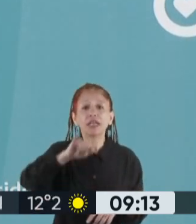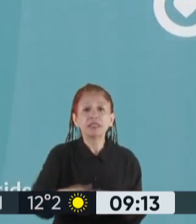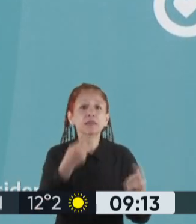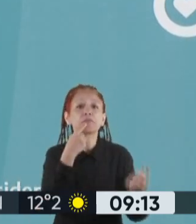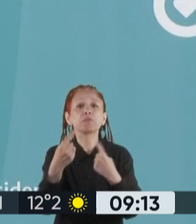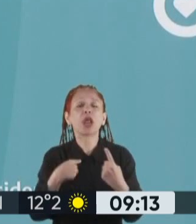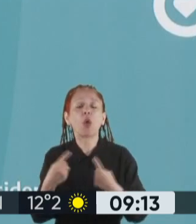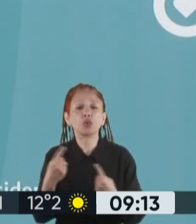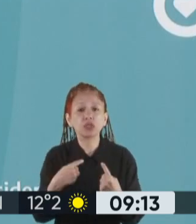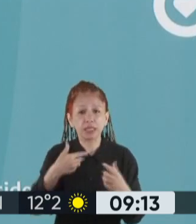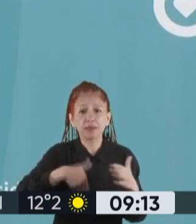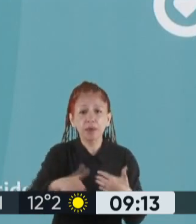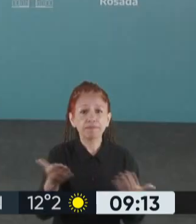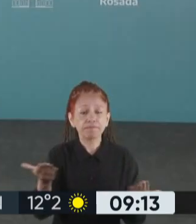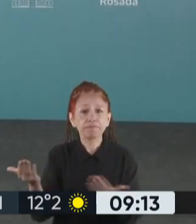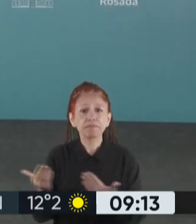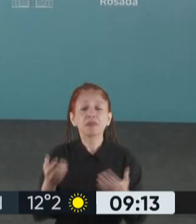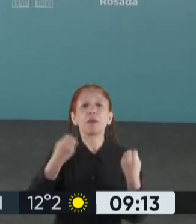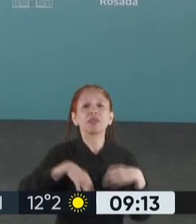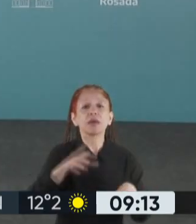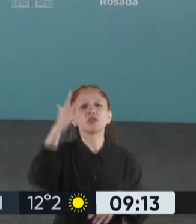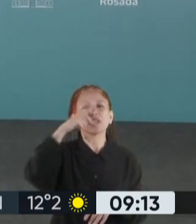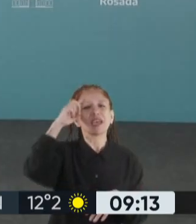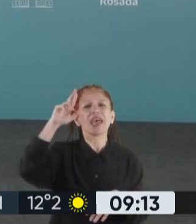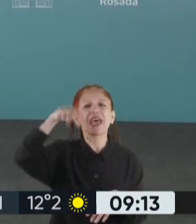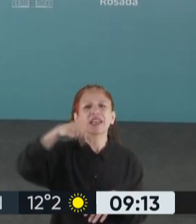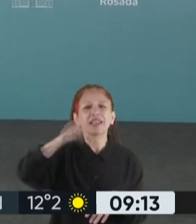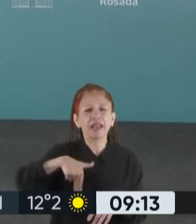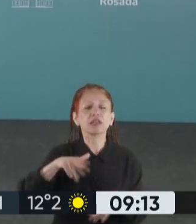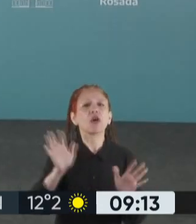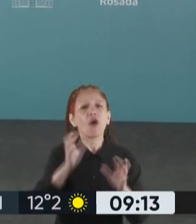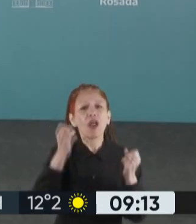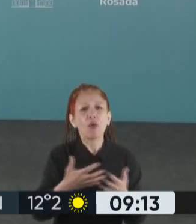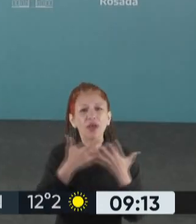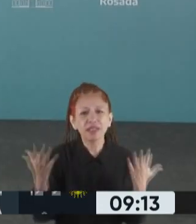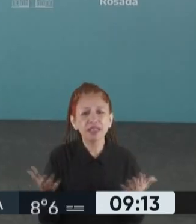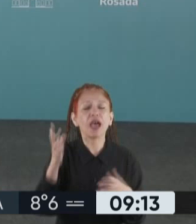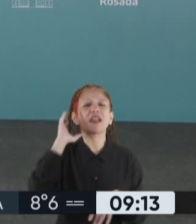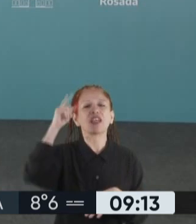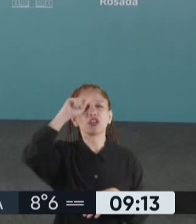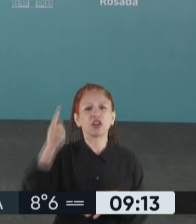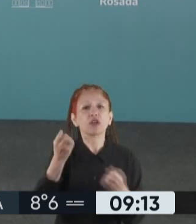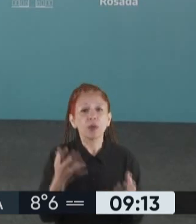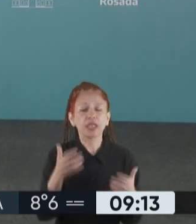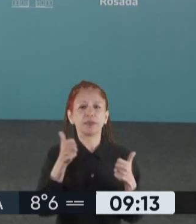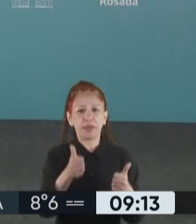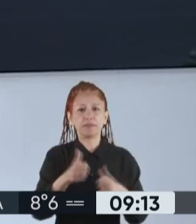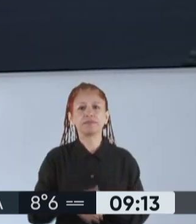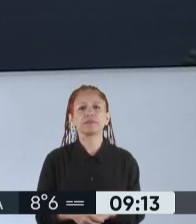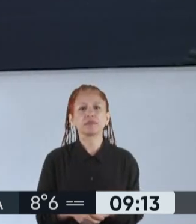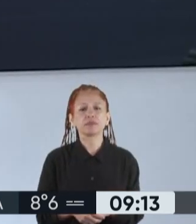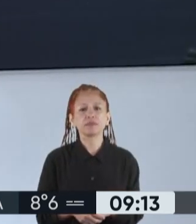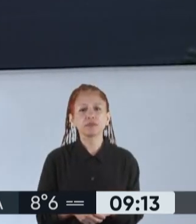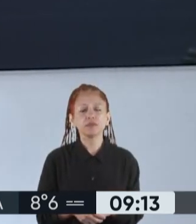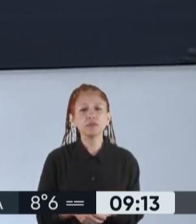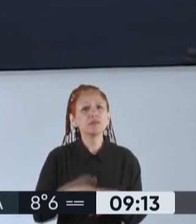preguntas que ustedes tengan para hacer. Comenzamos por Hernán Mundo. Hola, Hernán, buen día. ¿Qué tal, Gabriela? Nacional. Buen día, ¿cómo Buen estás? día. Bien. Retomando